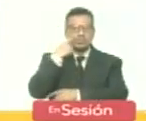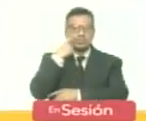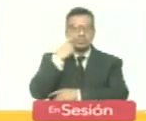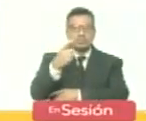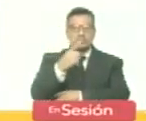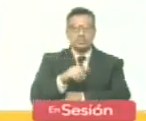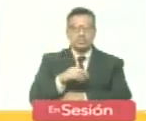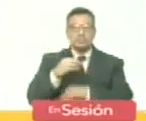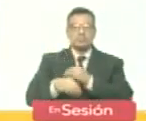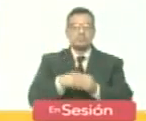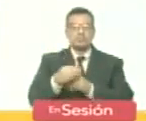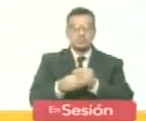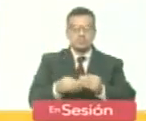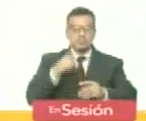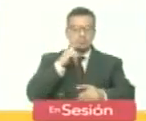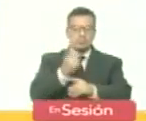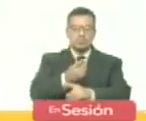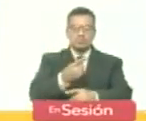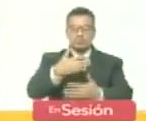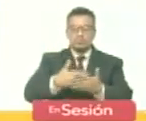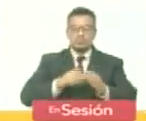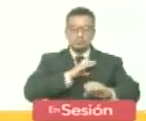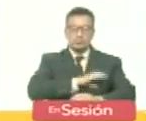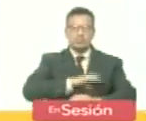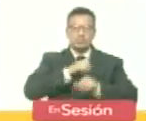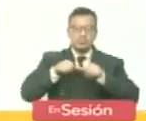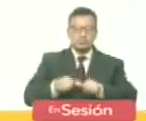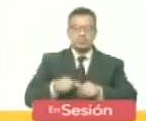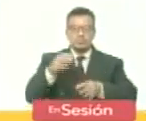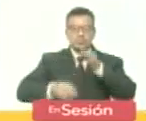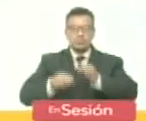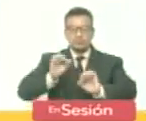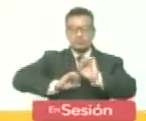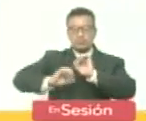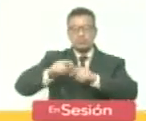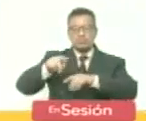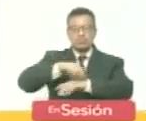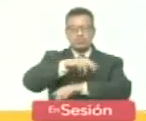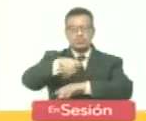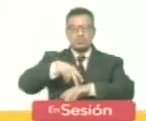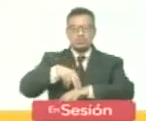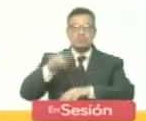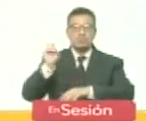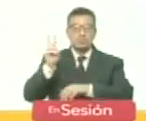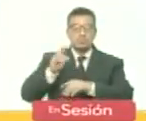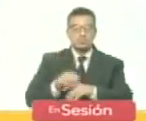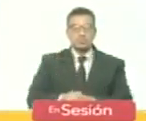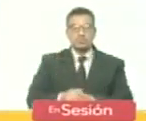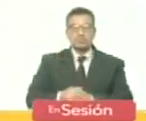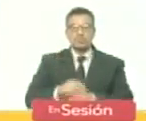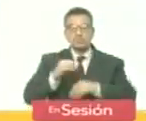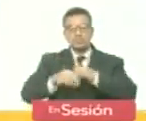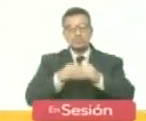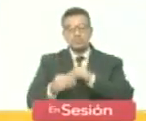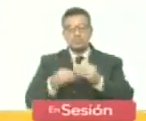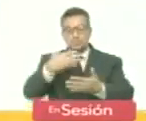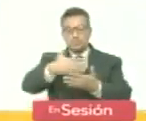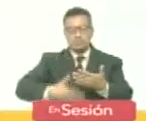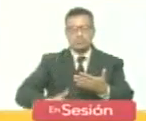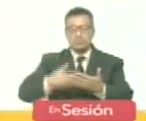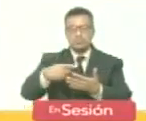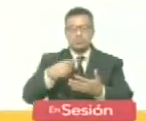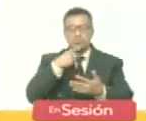En consecuencia, ordenó remitirlo a la Comisión Permanente de Seguridad y Defensa de la Nación a los fines de la elaboración del informe para